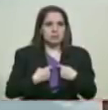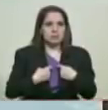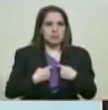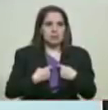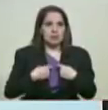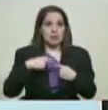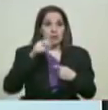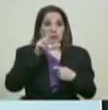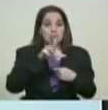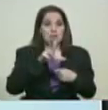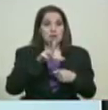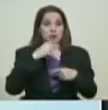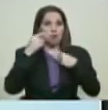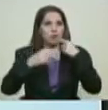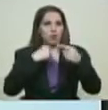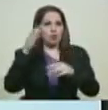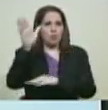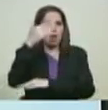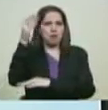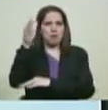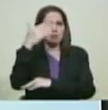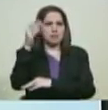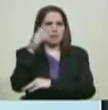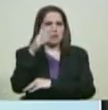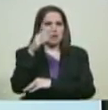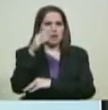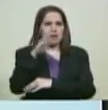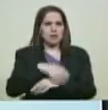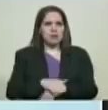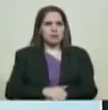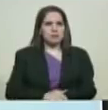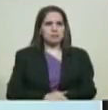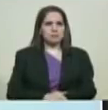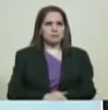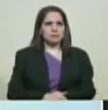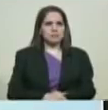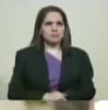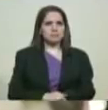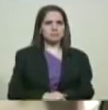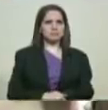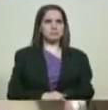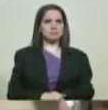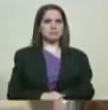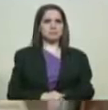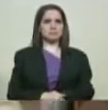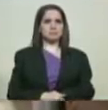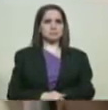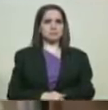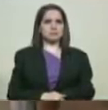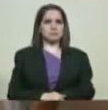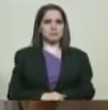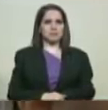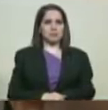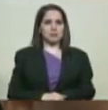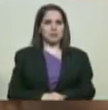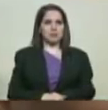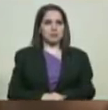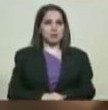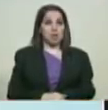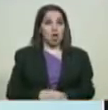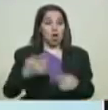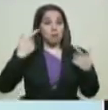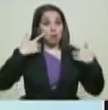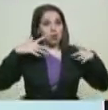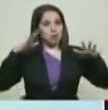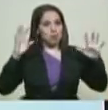tricolor, de esas que usamos a veces en las actividades públicas, ¿no? Es divertida la serie, por lo menos es